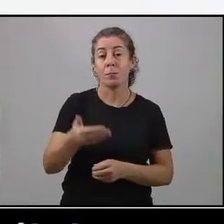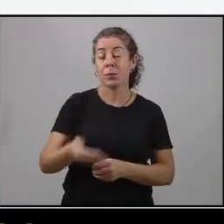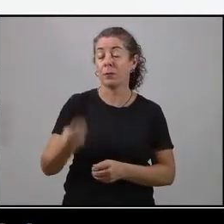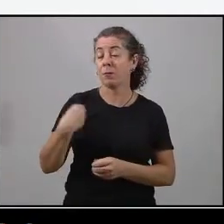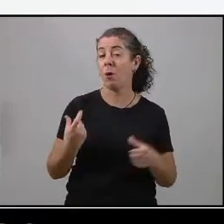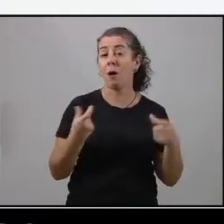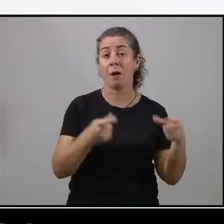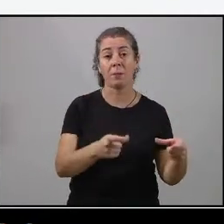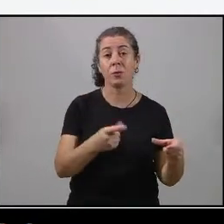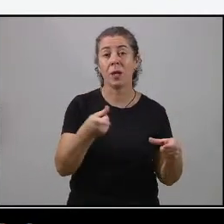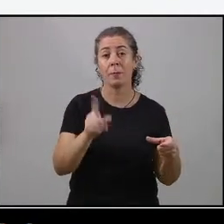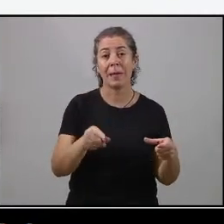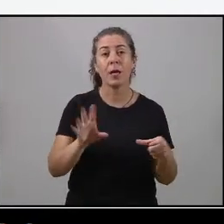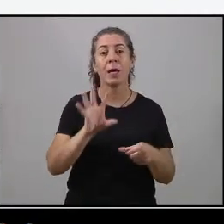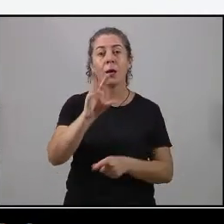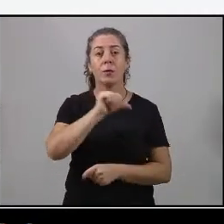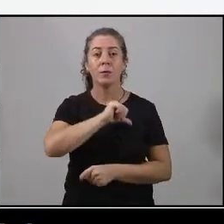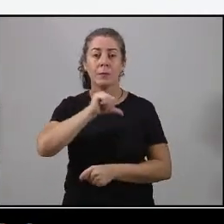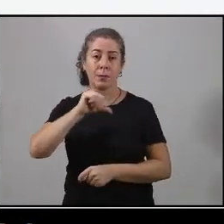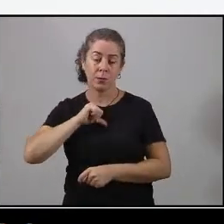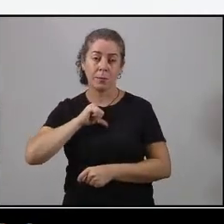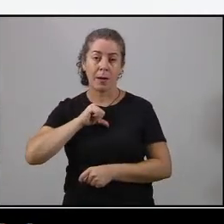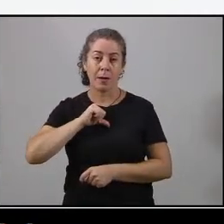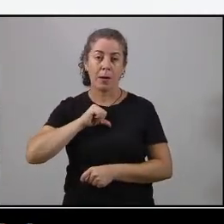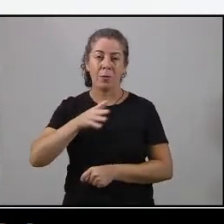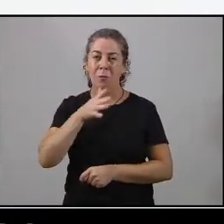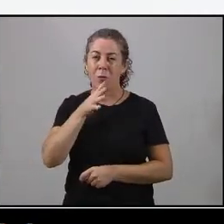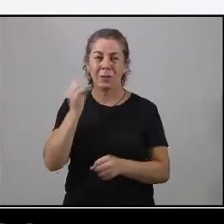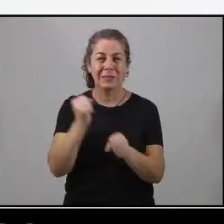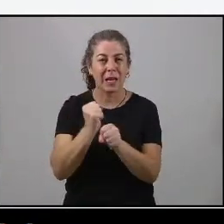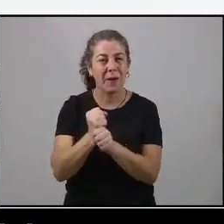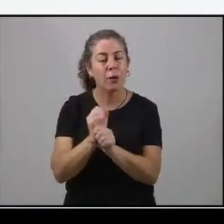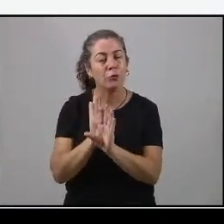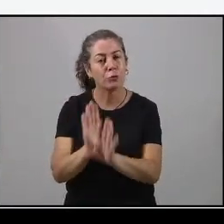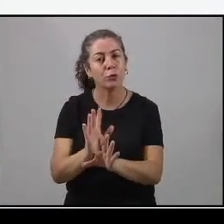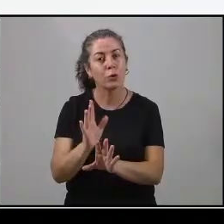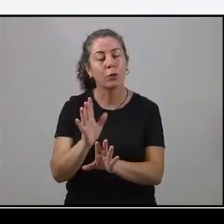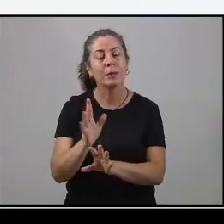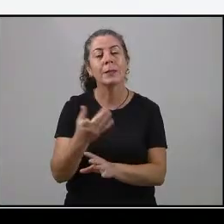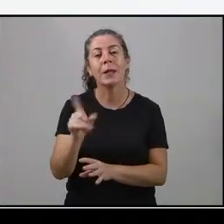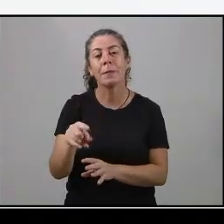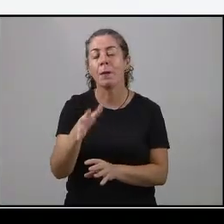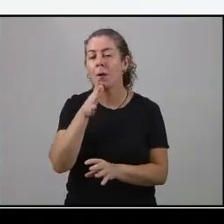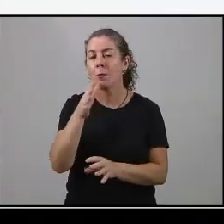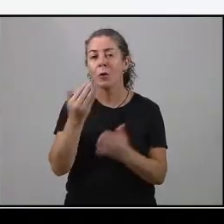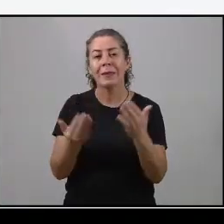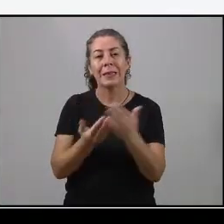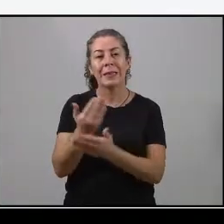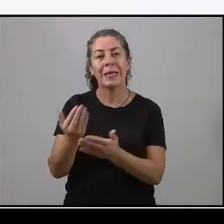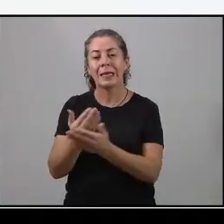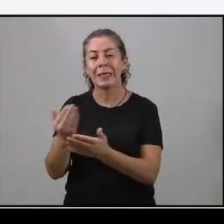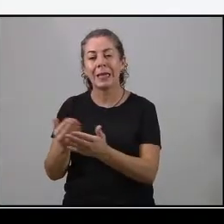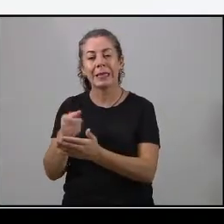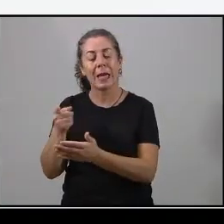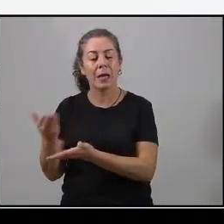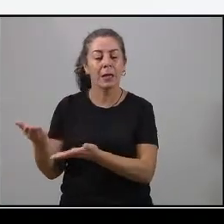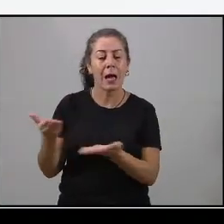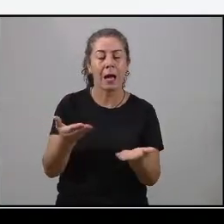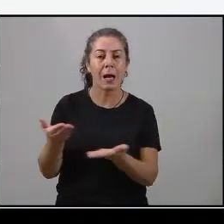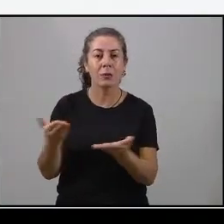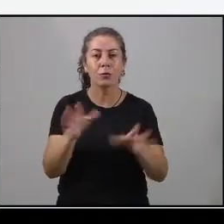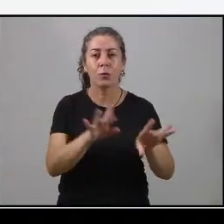como en el ámbito de nuestra comunidad autónoma, por su trabajo y por su dedicación diaria a nuestra tierra. Quedo a